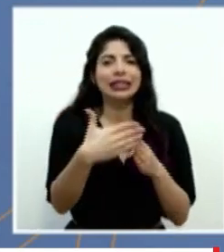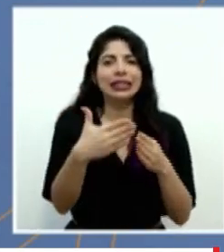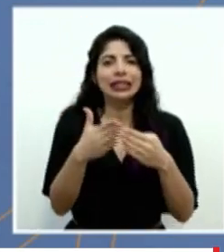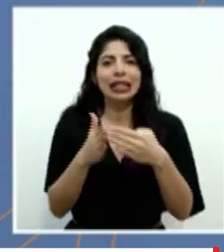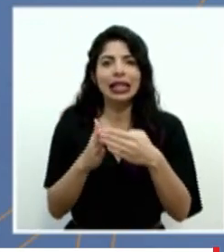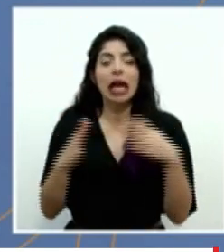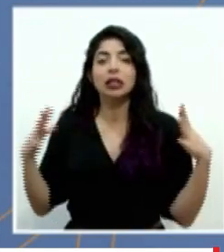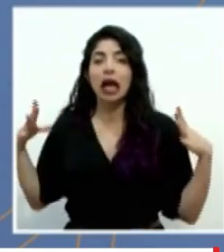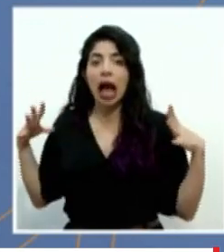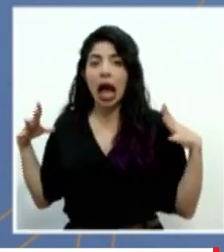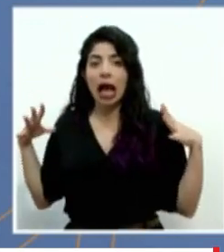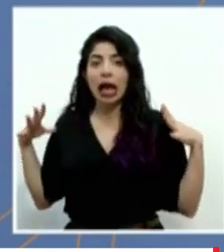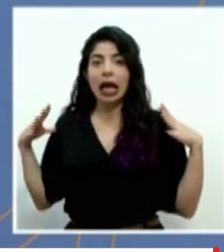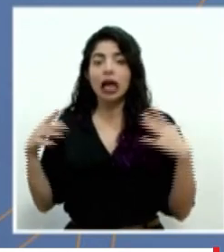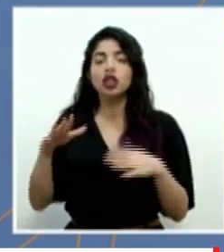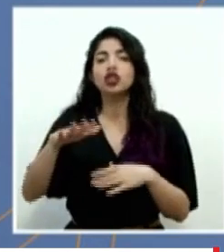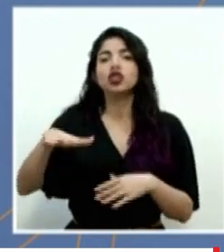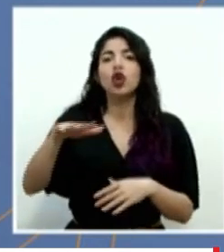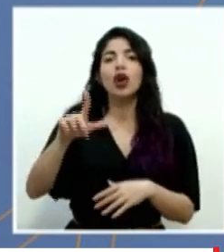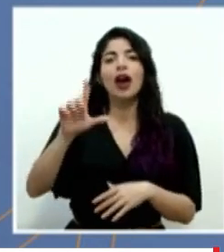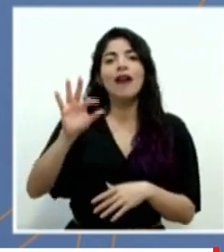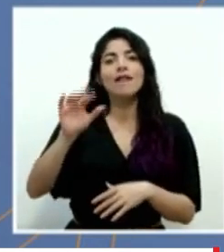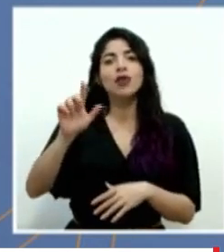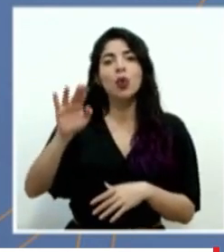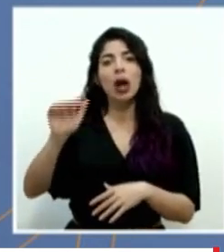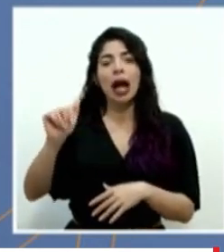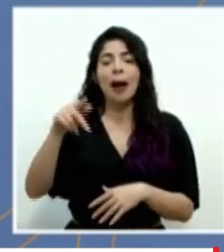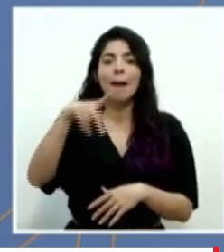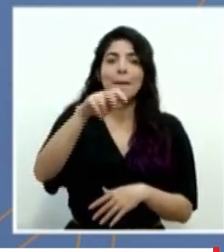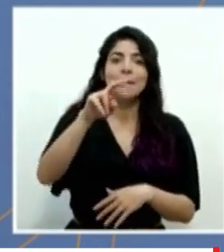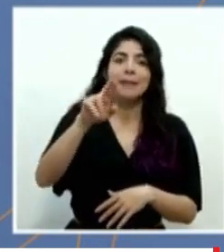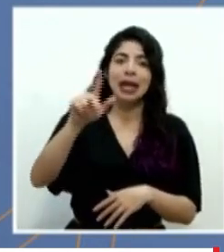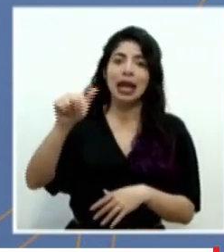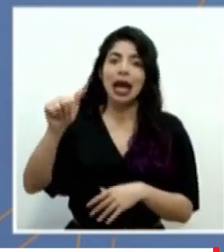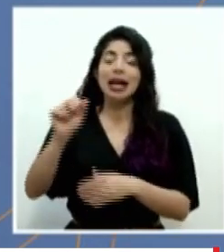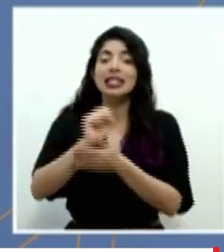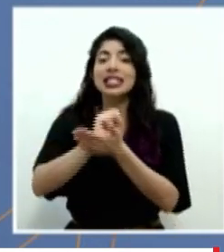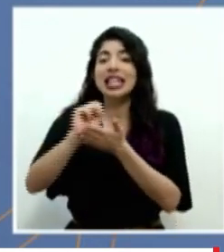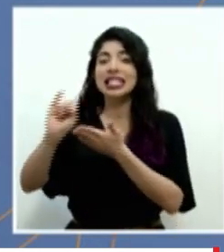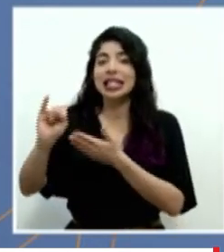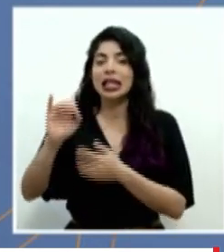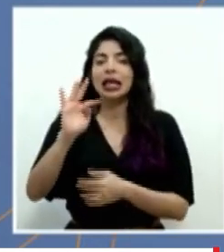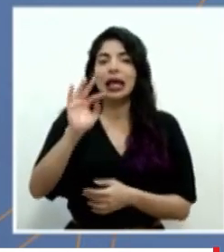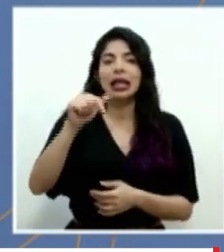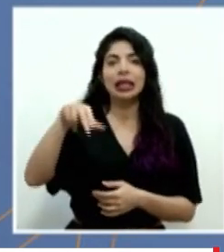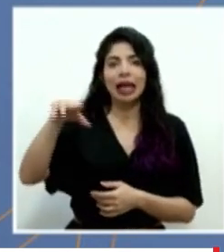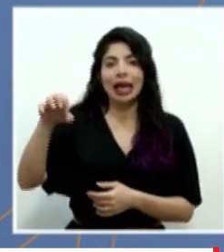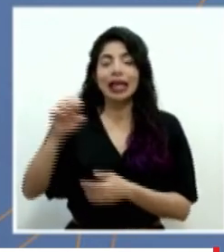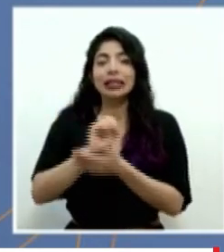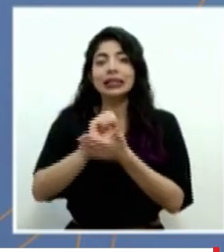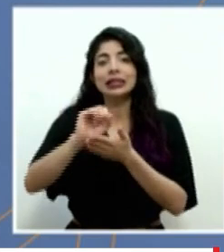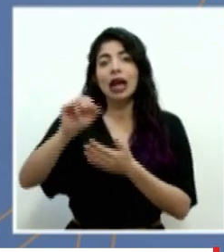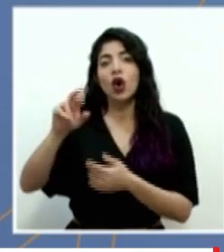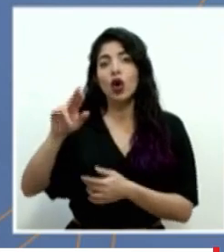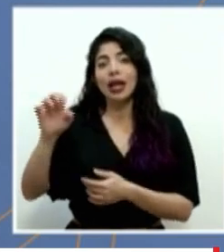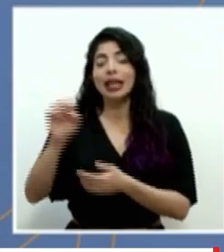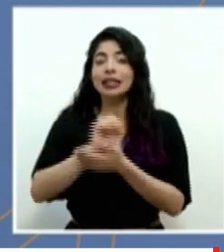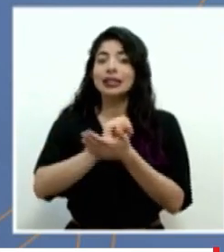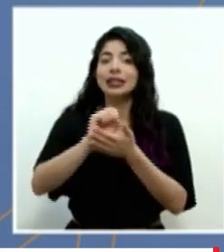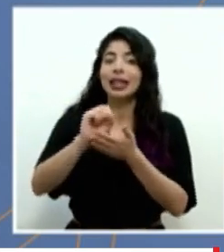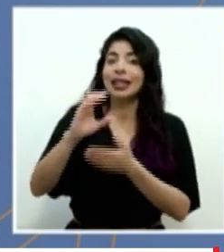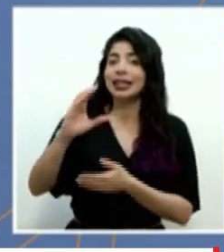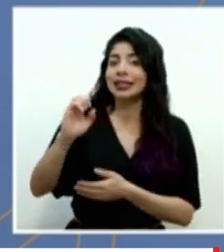Esquinas, Los Ángeles, Zona Fluca, La Perla, San Isidro, El Tanque, San Jorge, Santa